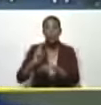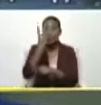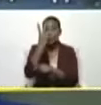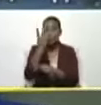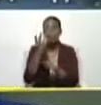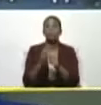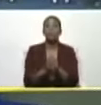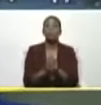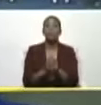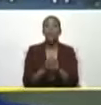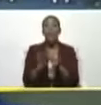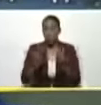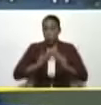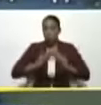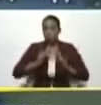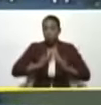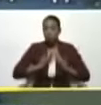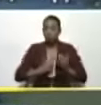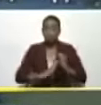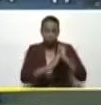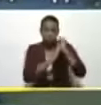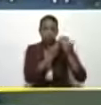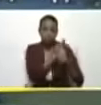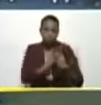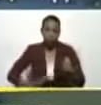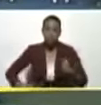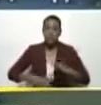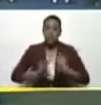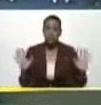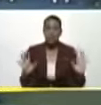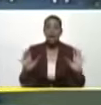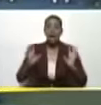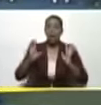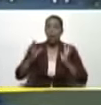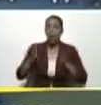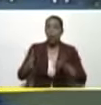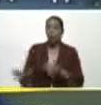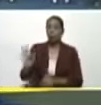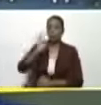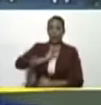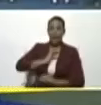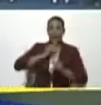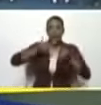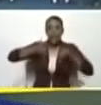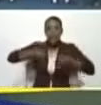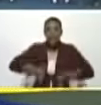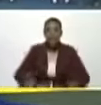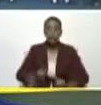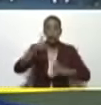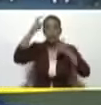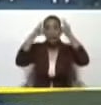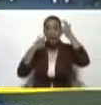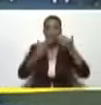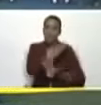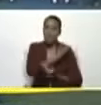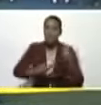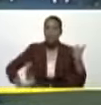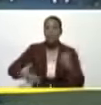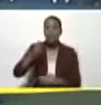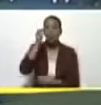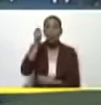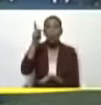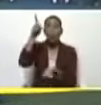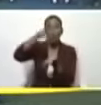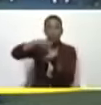congreso me tocó a mí ya como hijo de Chávez presidente constitucional